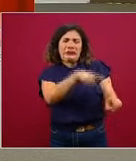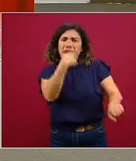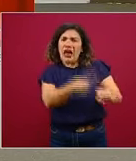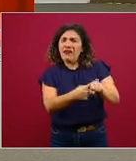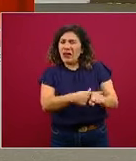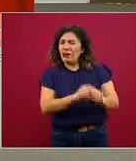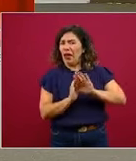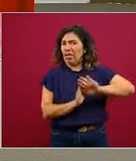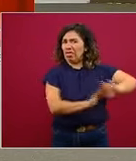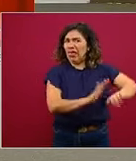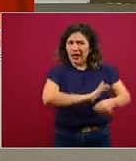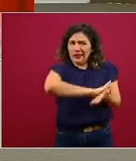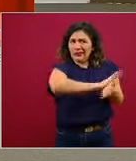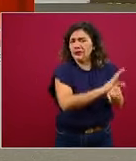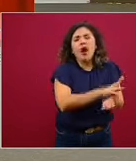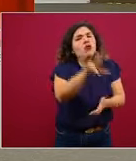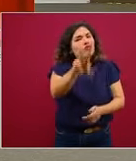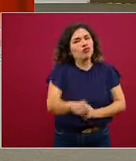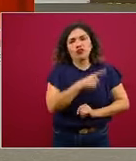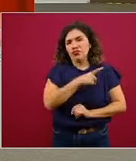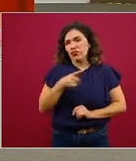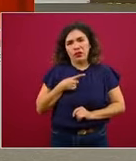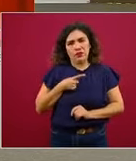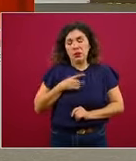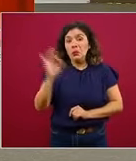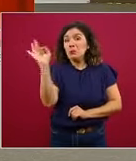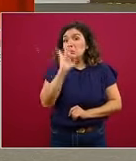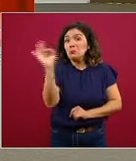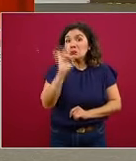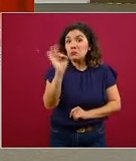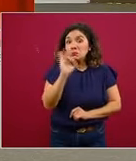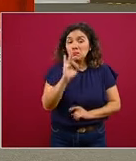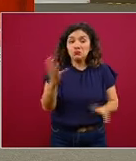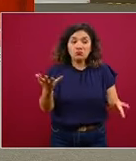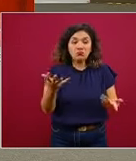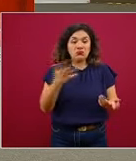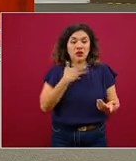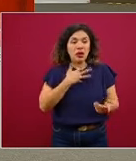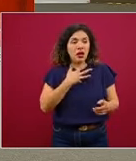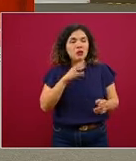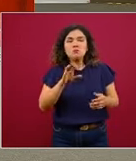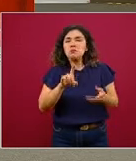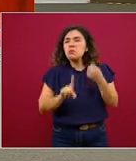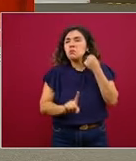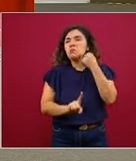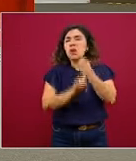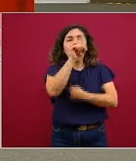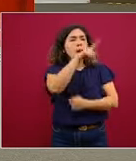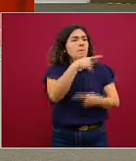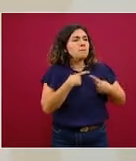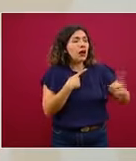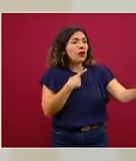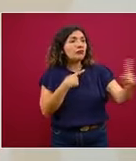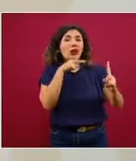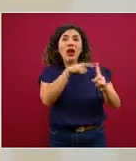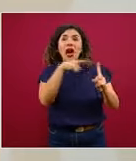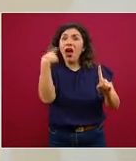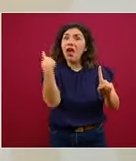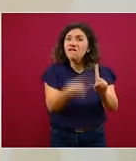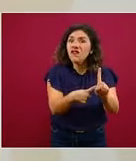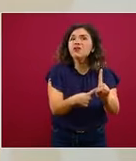discriminación. Evidentemente que cuando alguien alrededor de nosotros puede llegar a enfermar, es una reacción